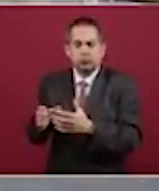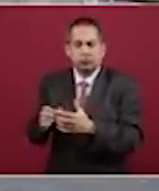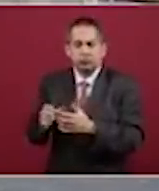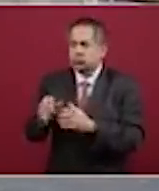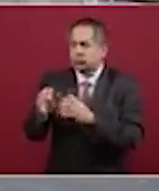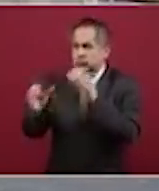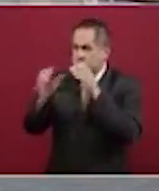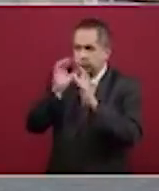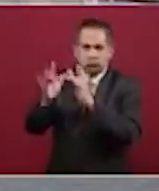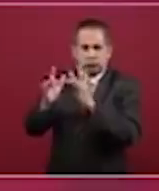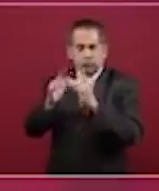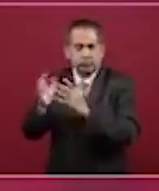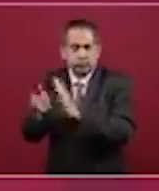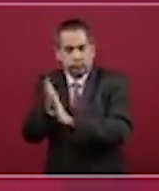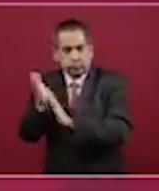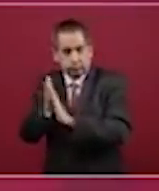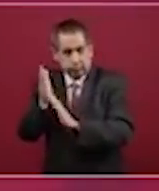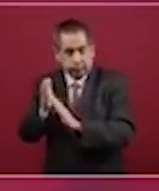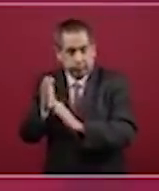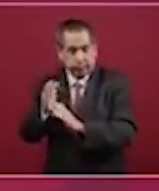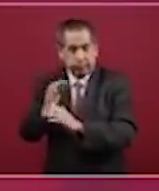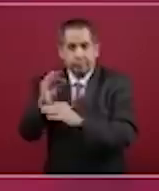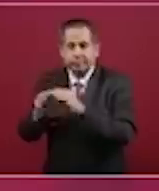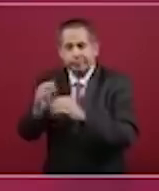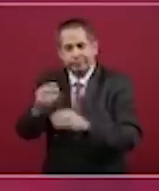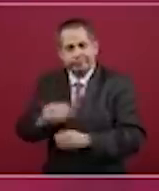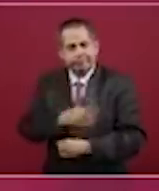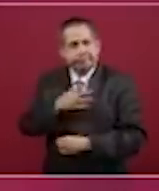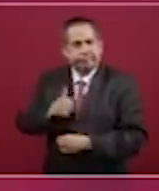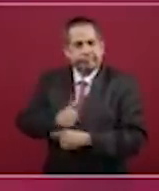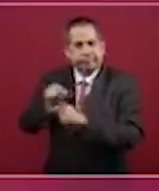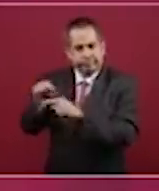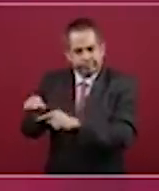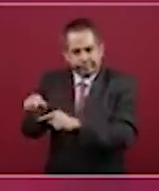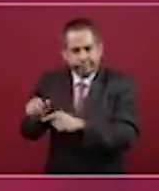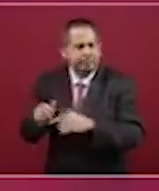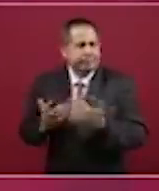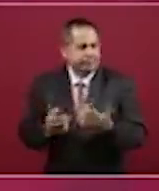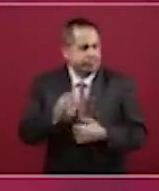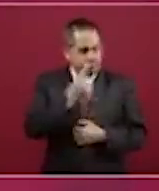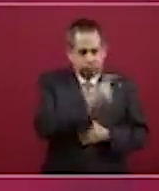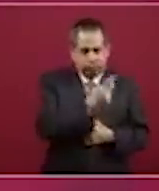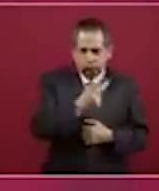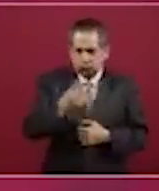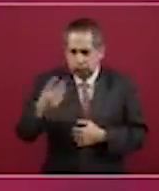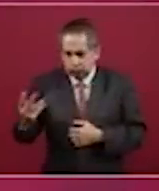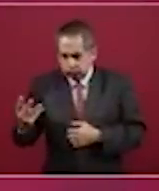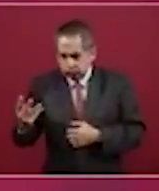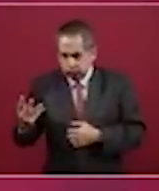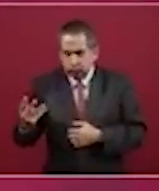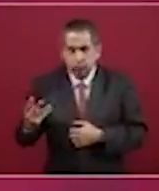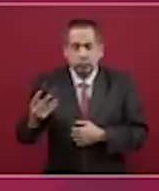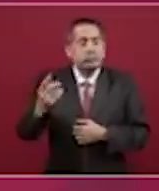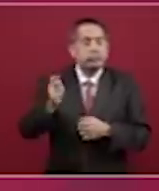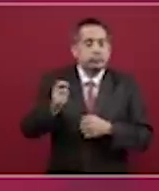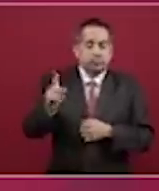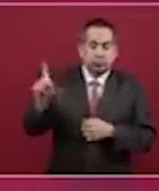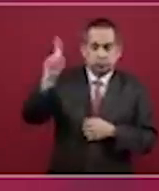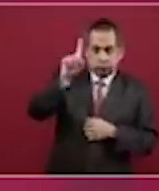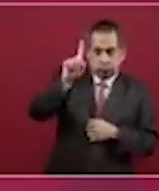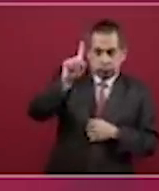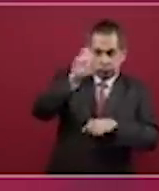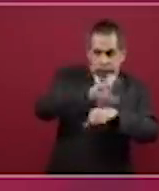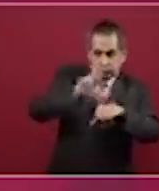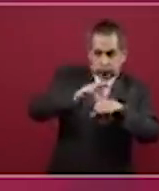comunicaciones y obras públicas, y otro gabinete de bienestar. Entonces, es el coordinador y